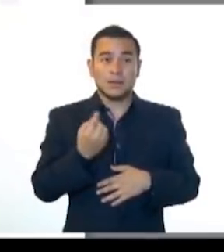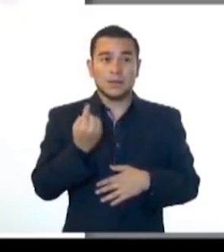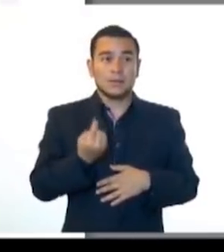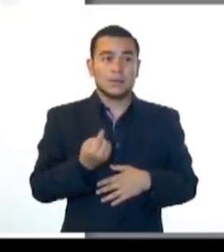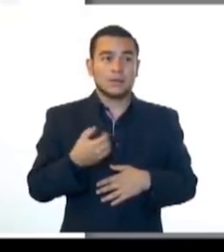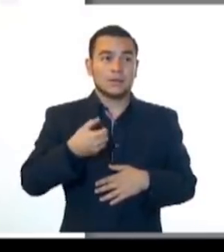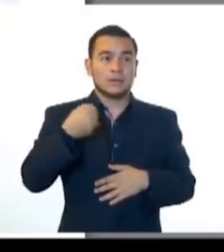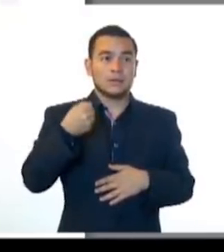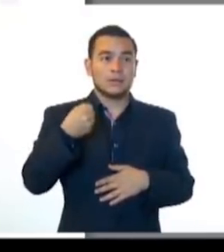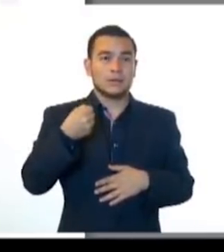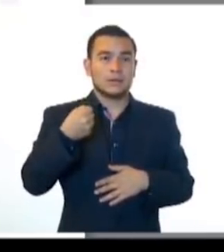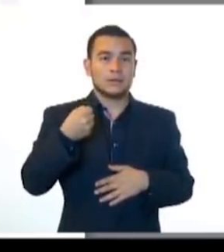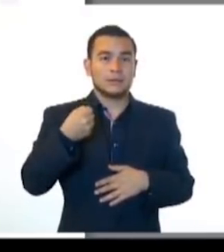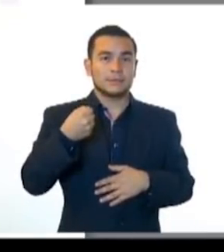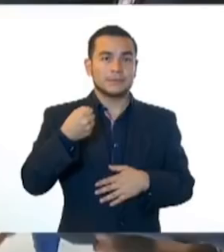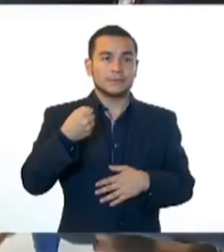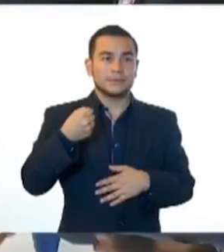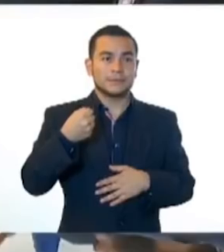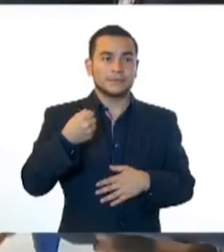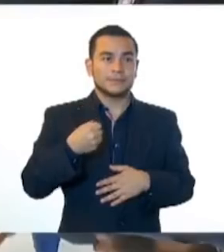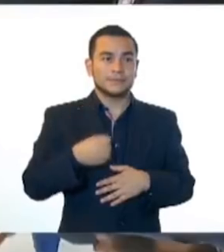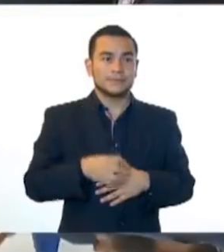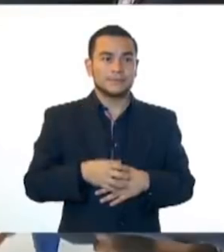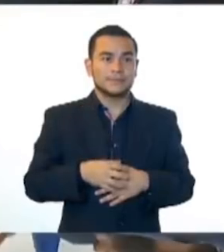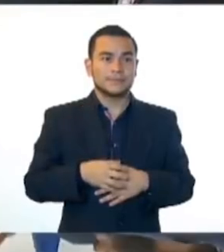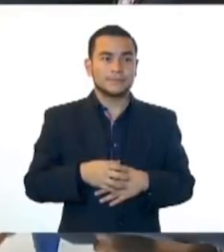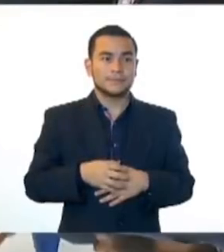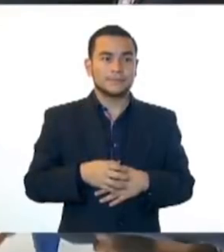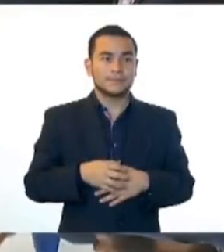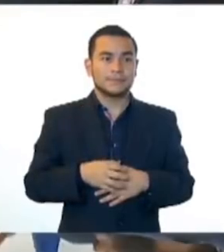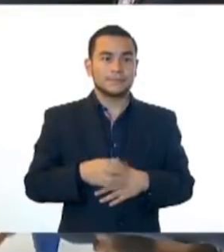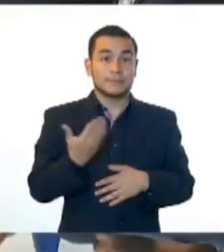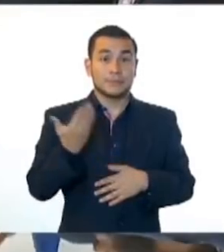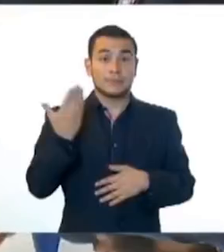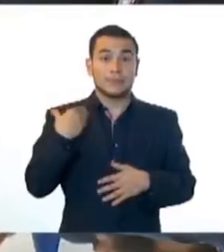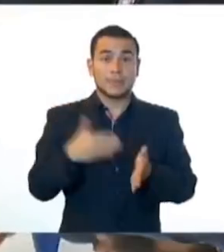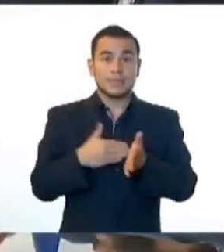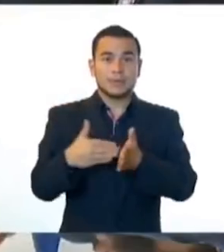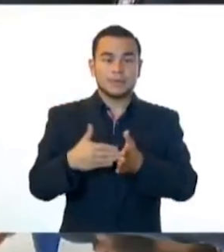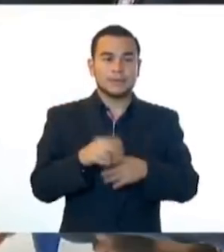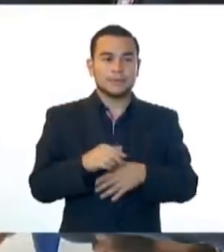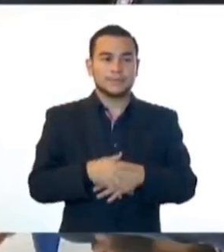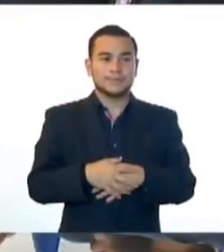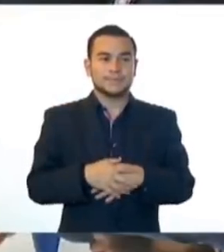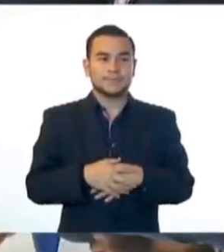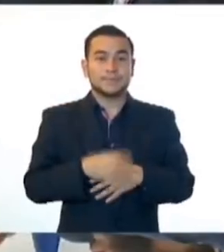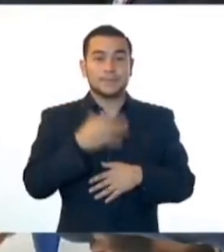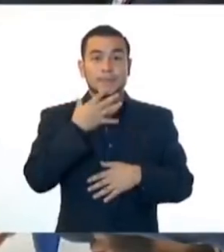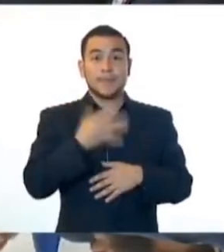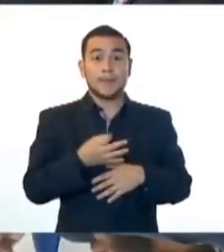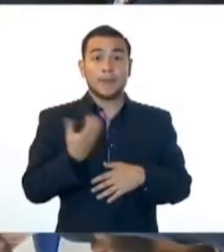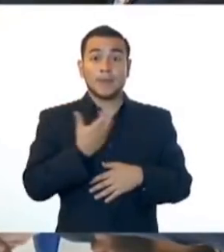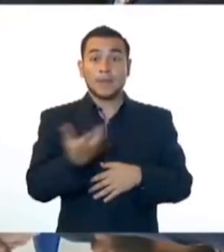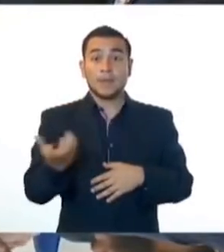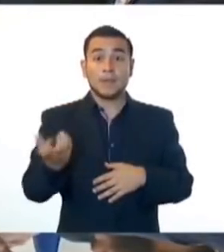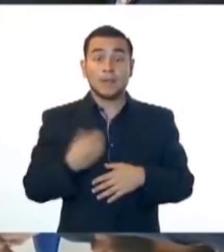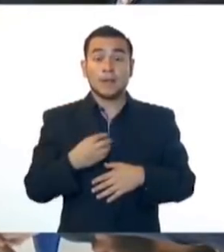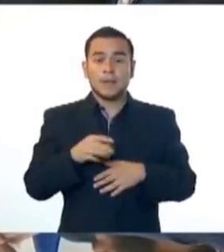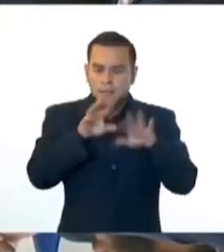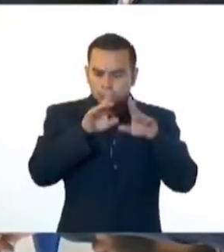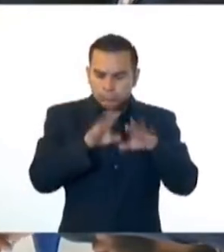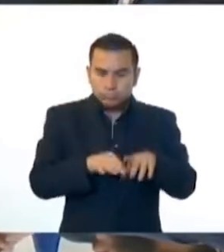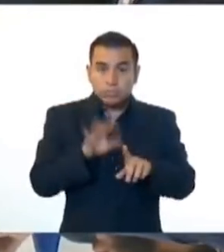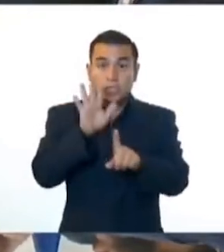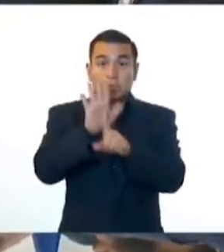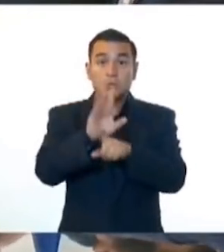póngale pausa al video, por favor. Si podemos regresar al principio. Entonces, si usted digita su DUI y le